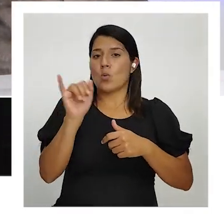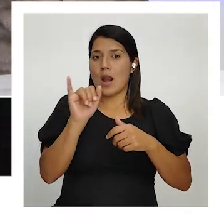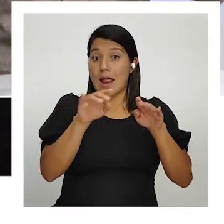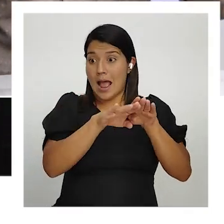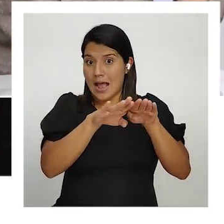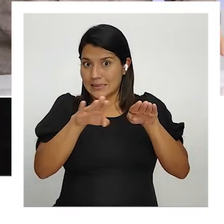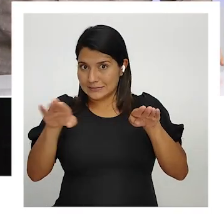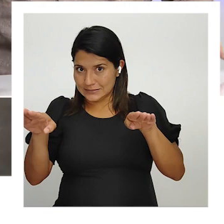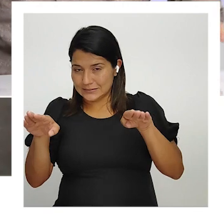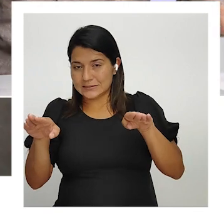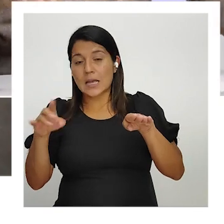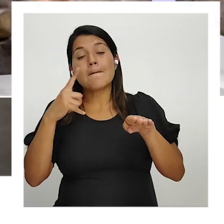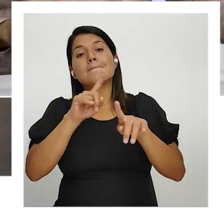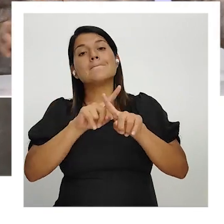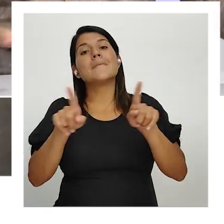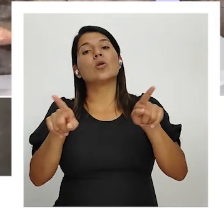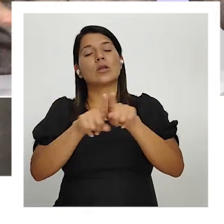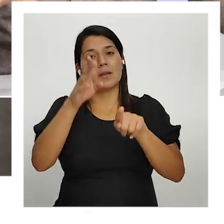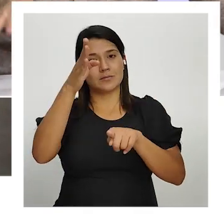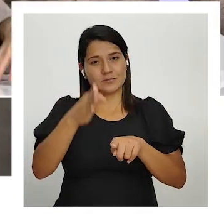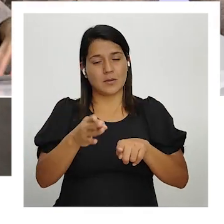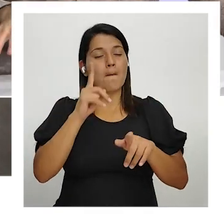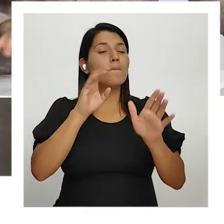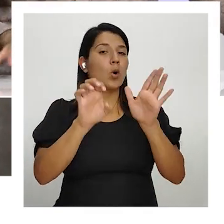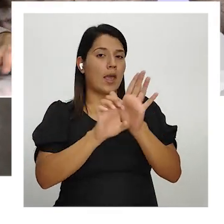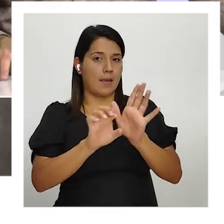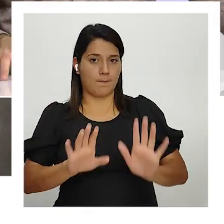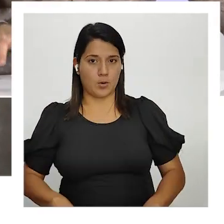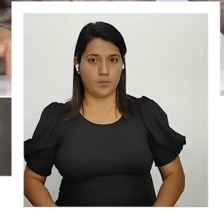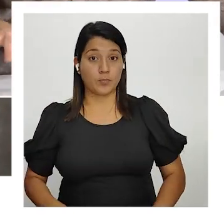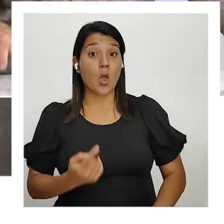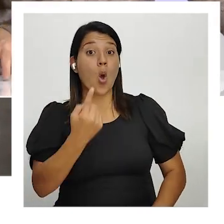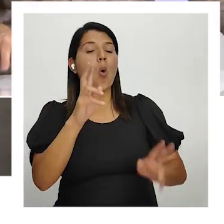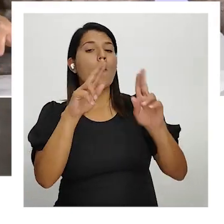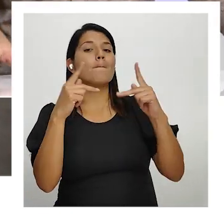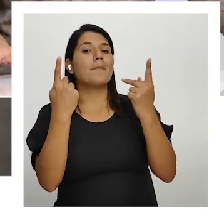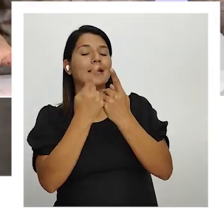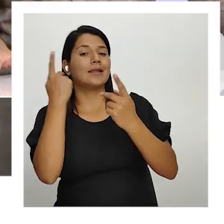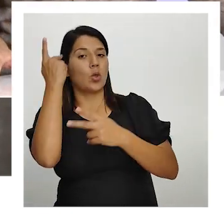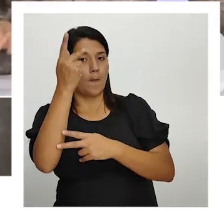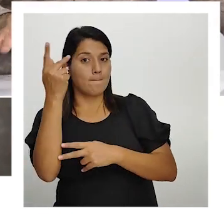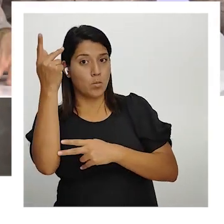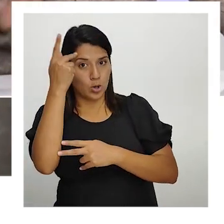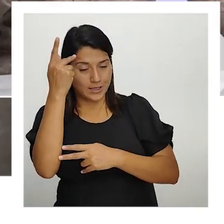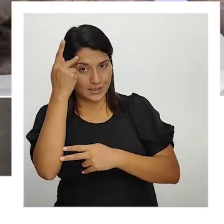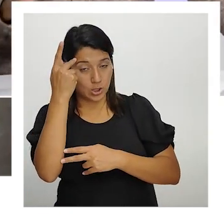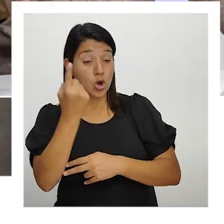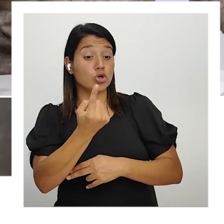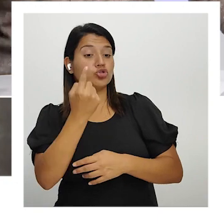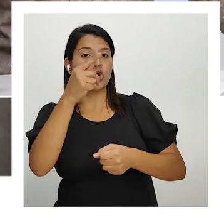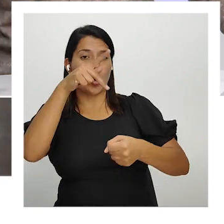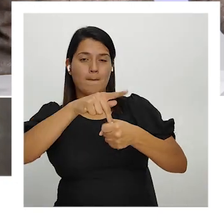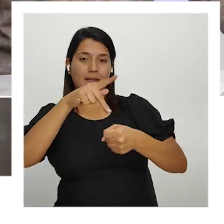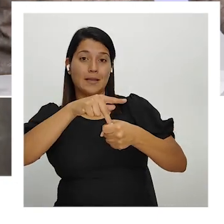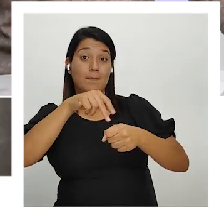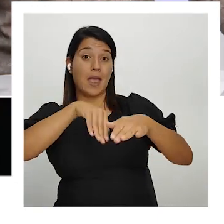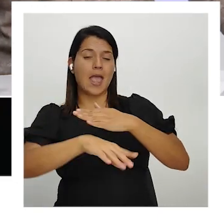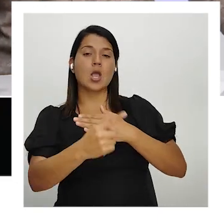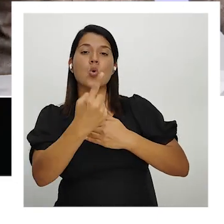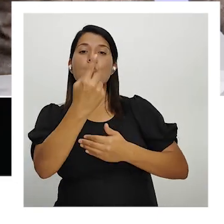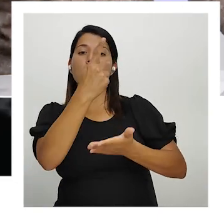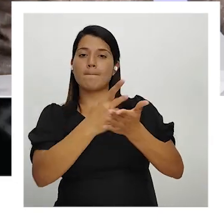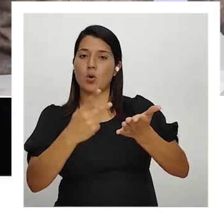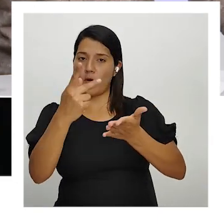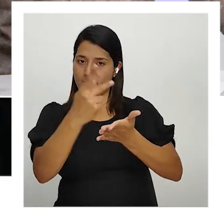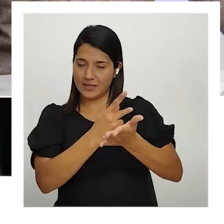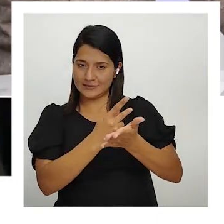también horizontal. Por ejemplo, un partido político que solamente participe en una provincia que tiene,